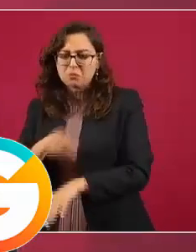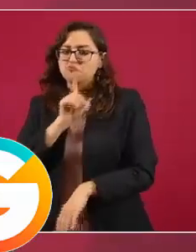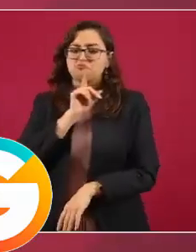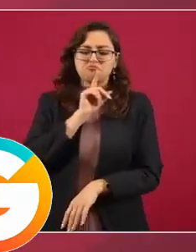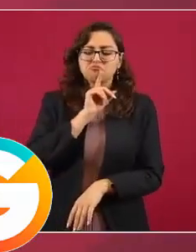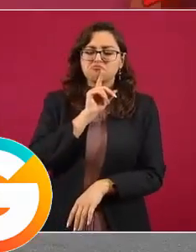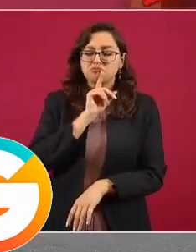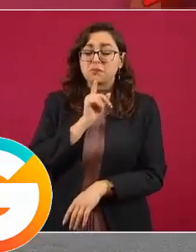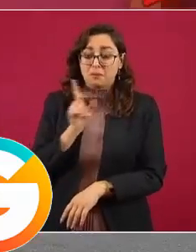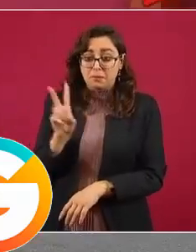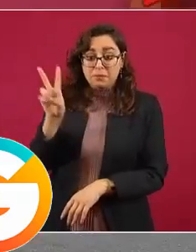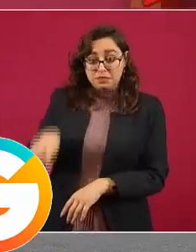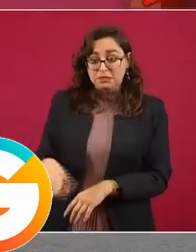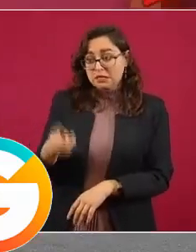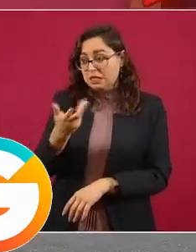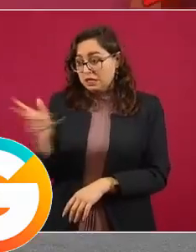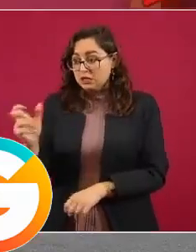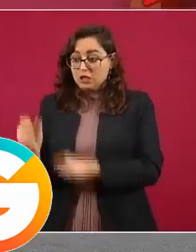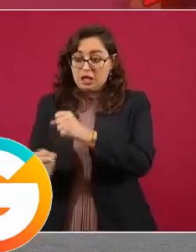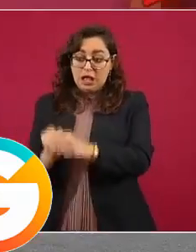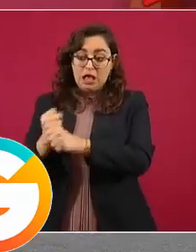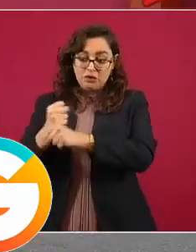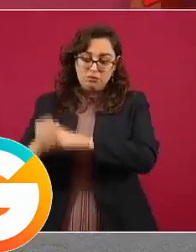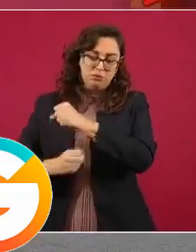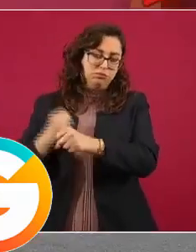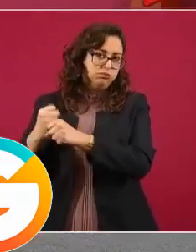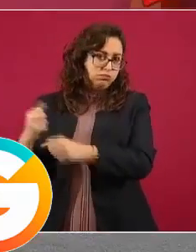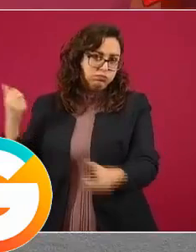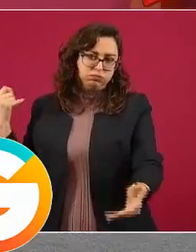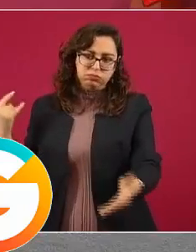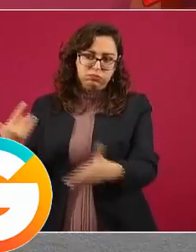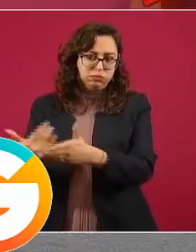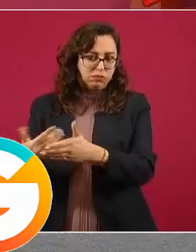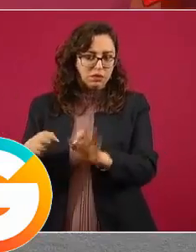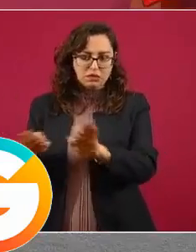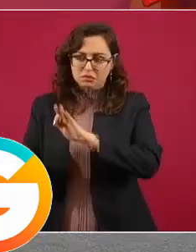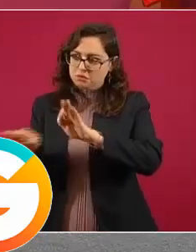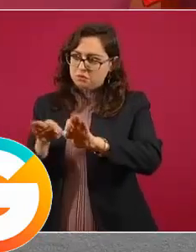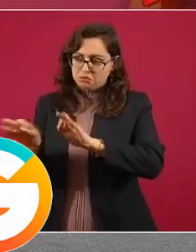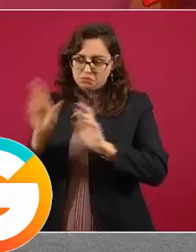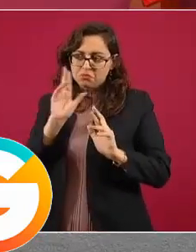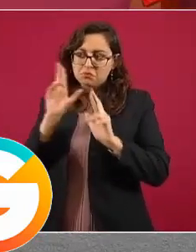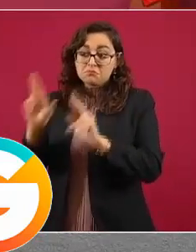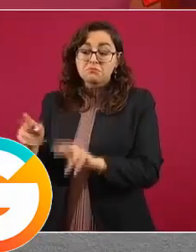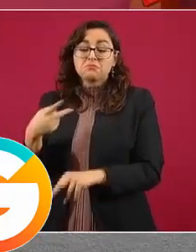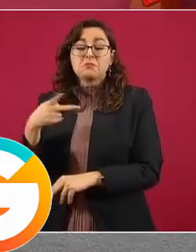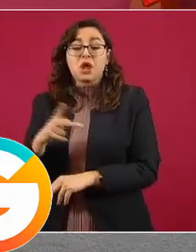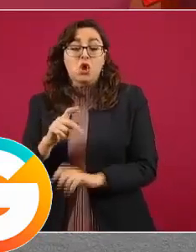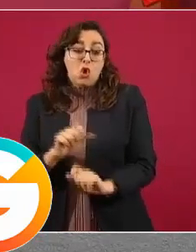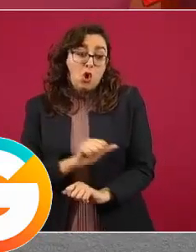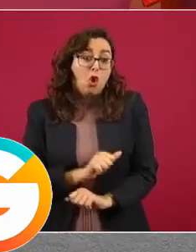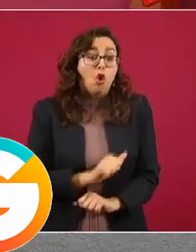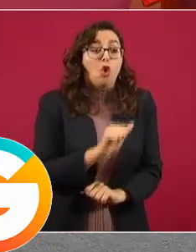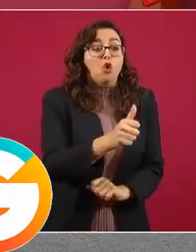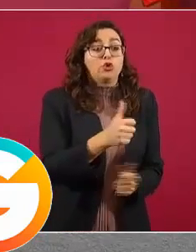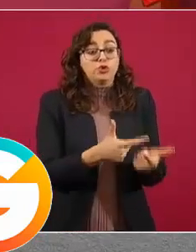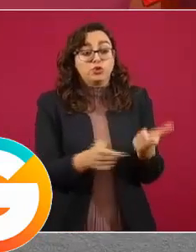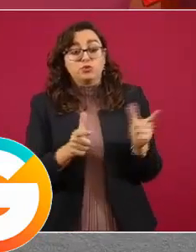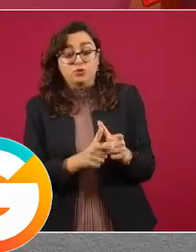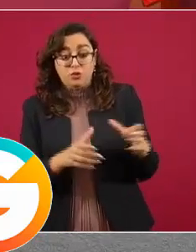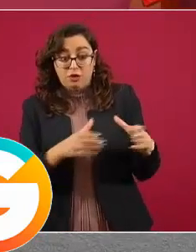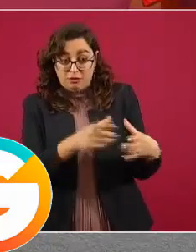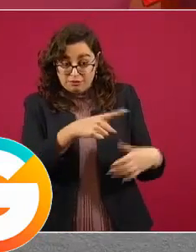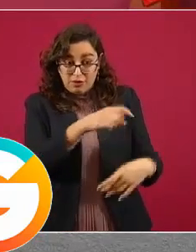hay quienes son traficantes de influencia no son empresarios.